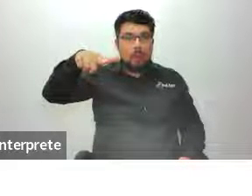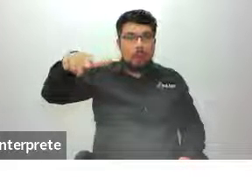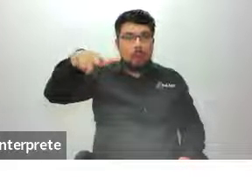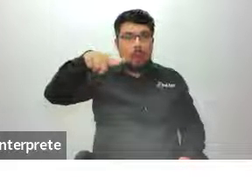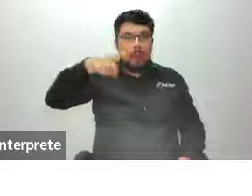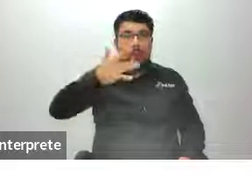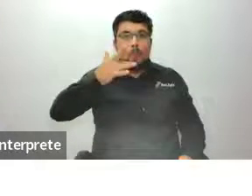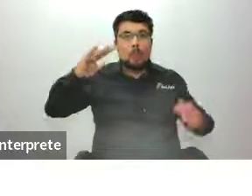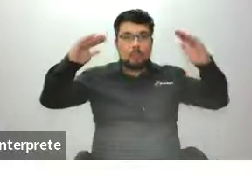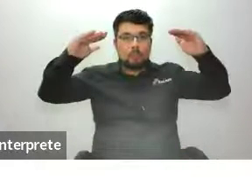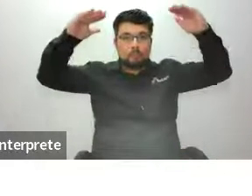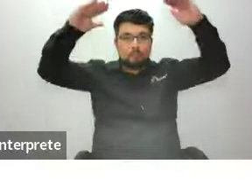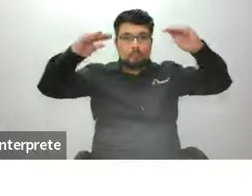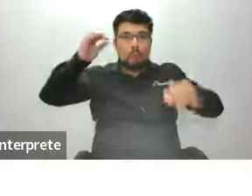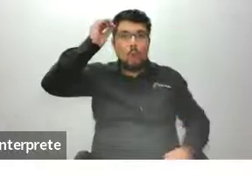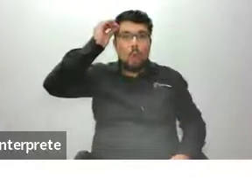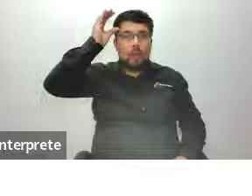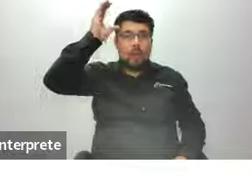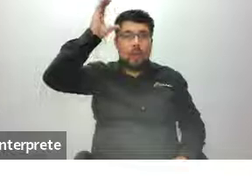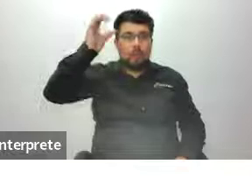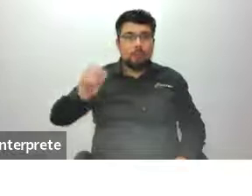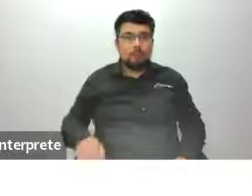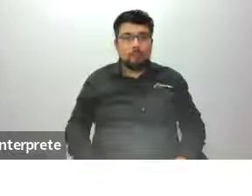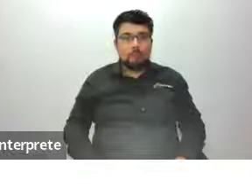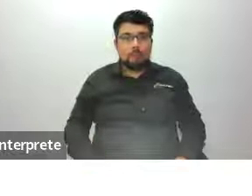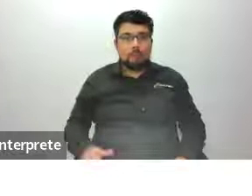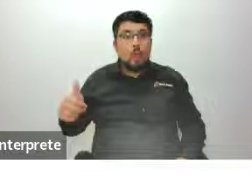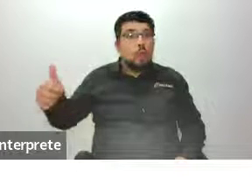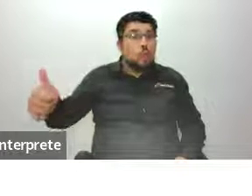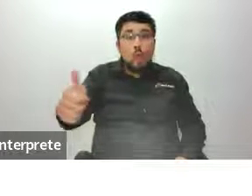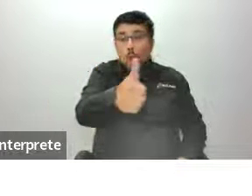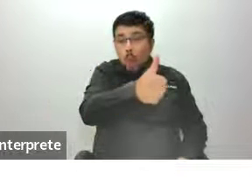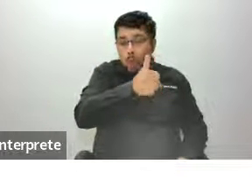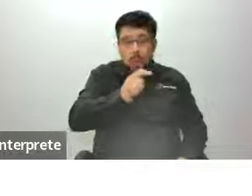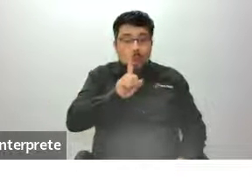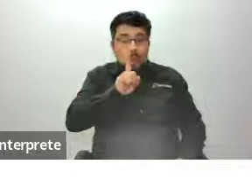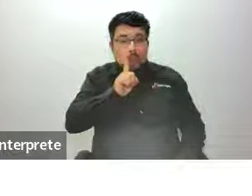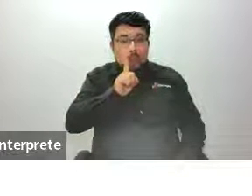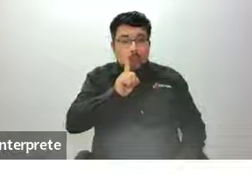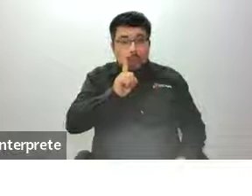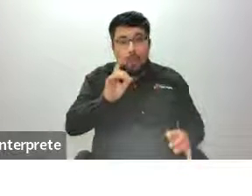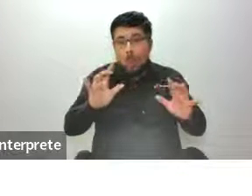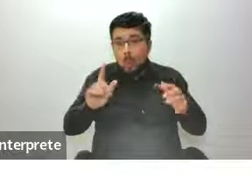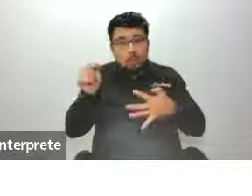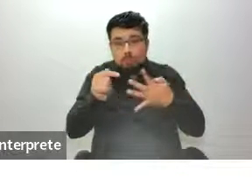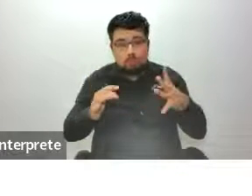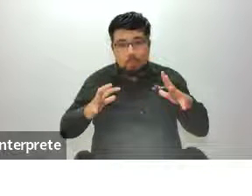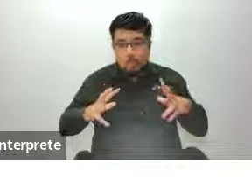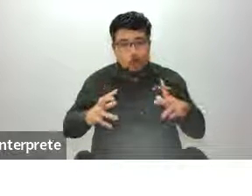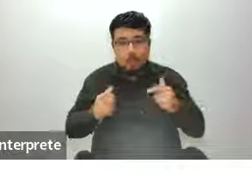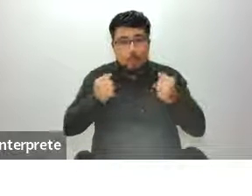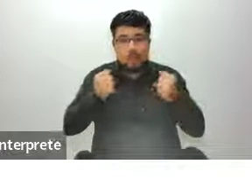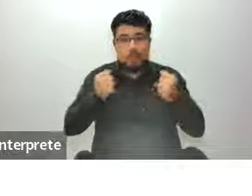una dimensión cognitiva. Todos tenemos un potencial lingüístico posible. Personas